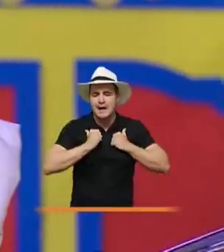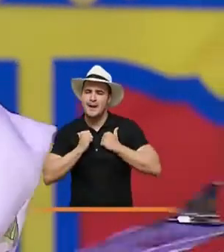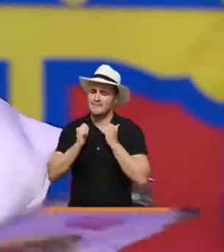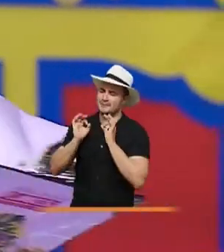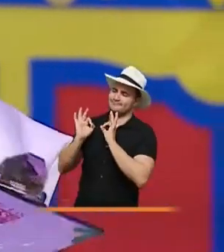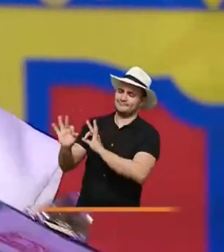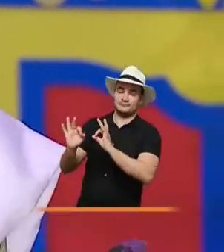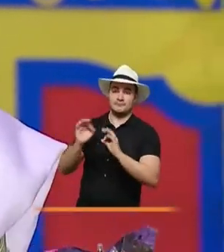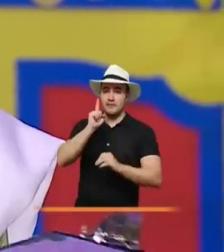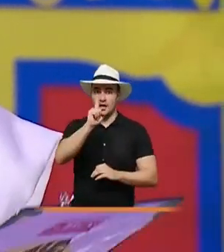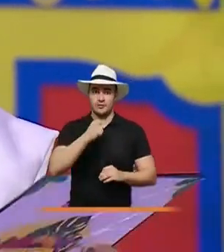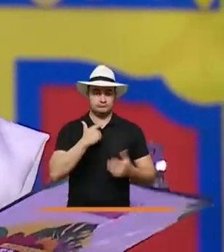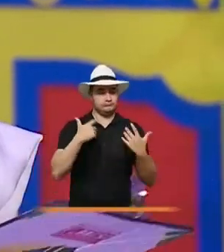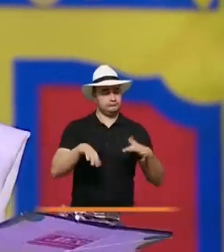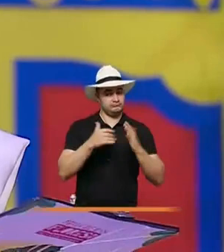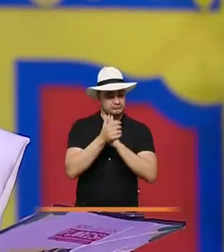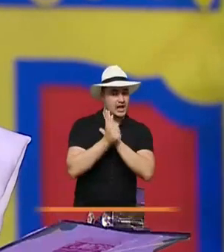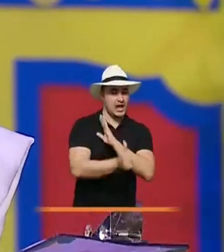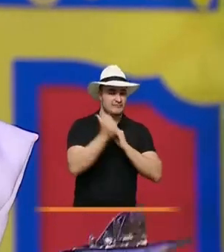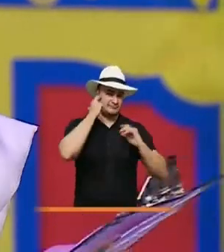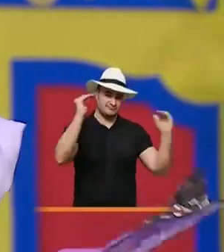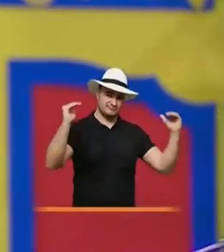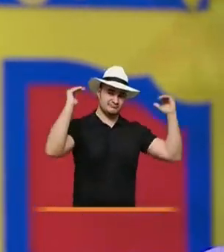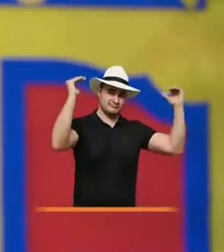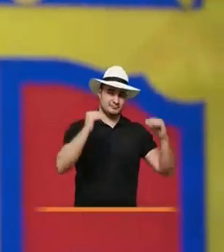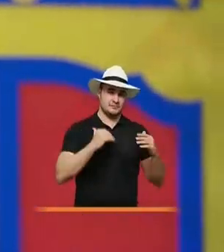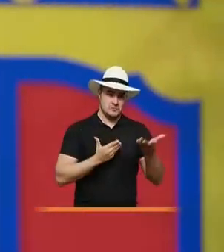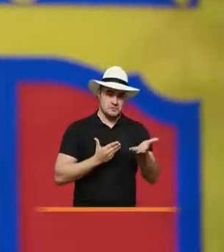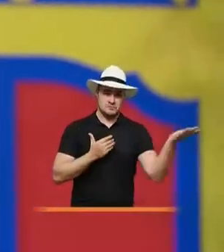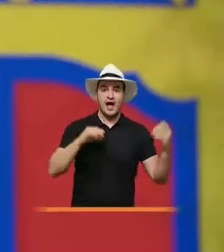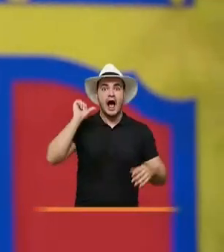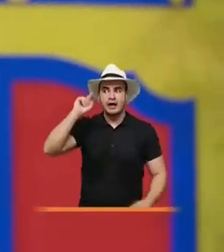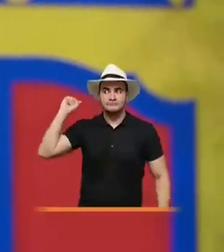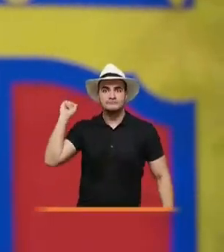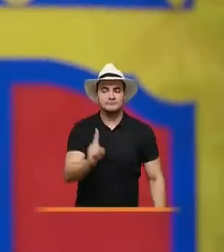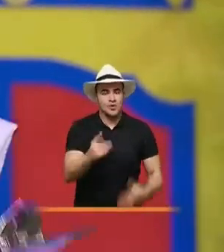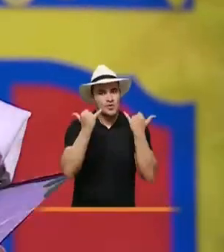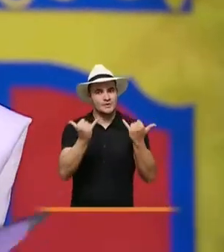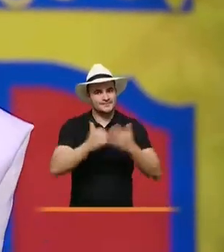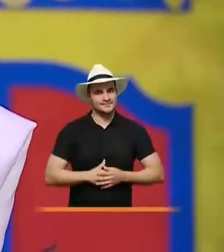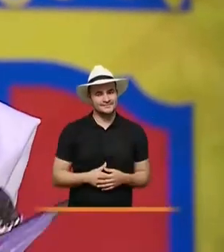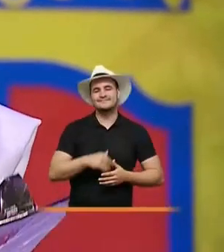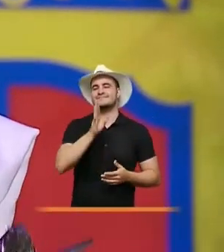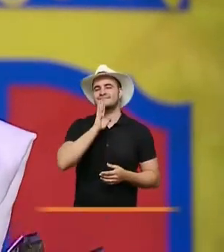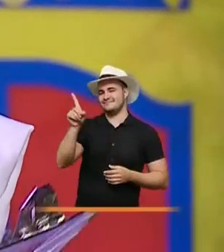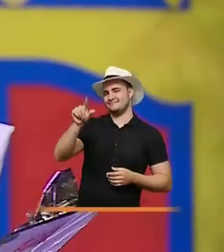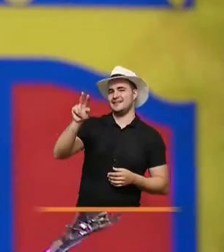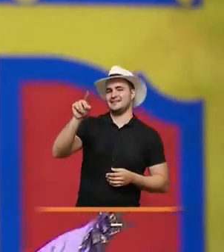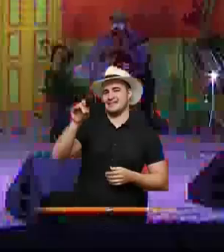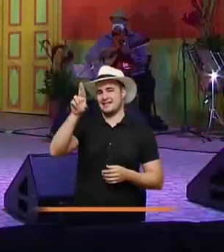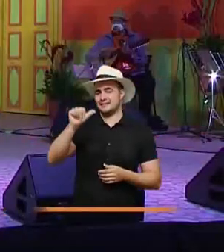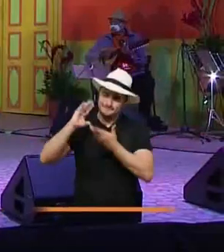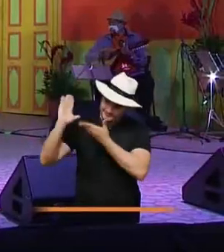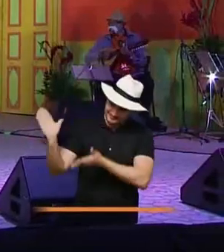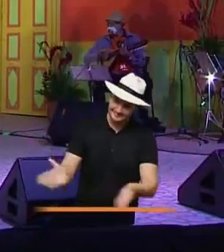antioqueño una mujer que ha dejado el nombre de antioquia en alto y que nos va a acompañar esta noche ella es sandra posada